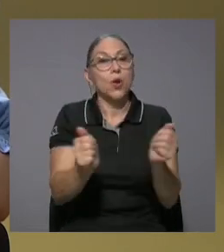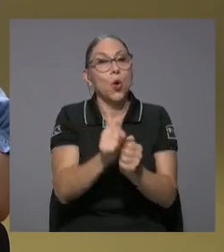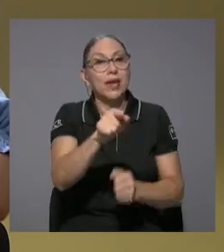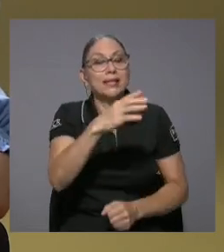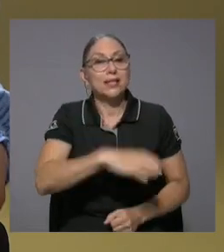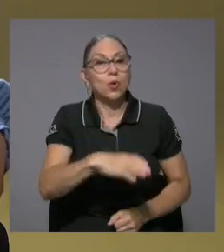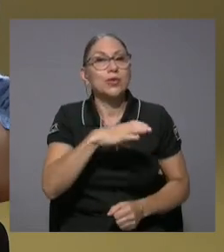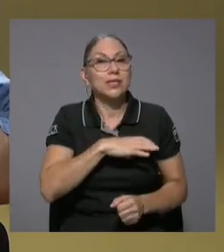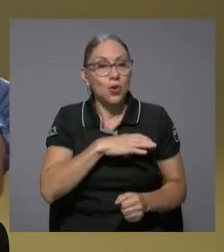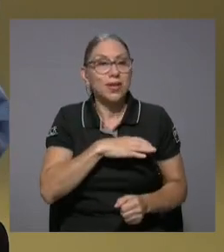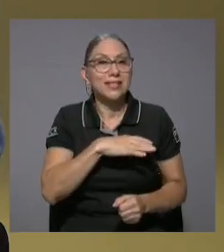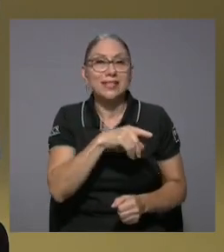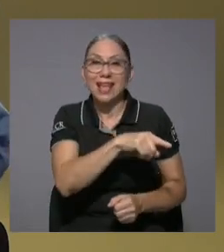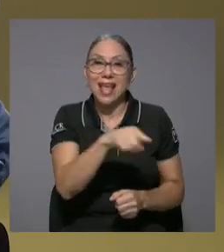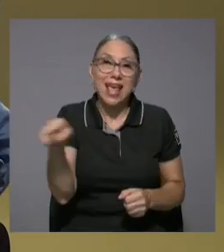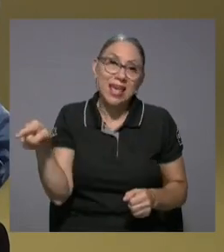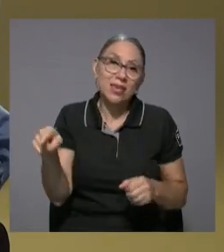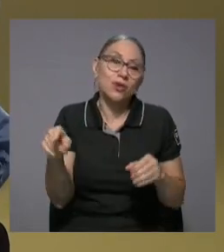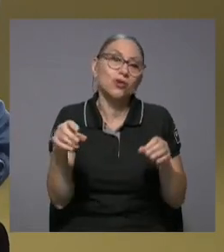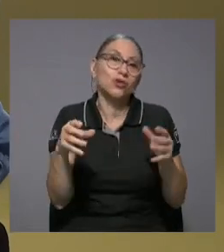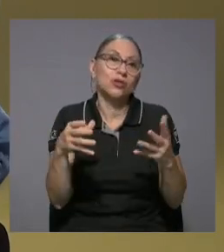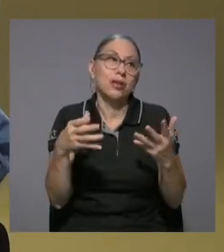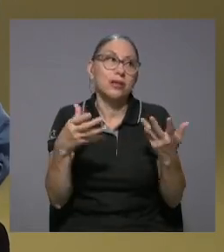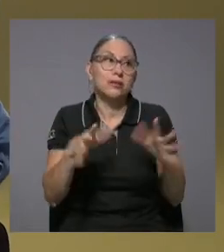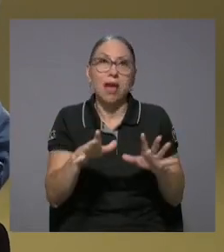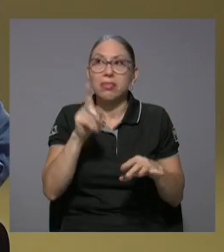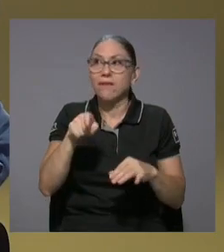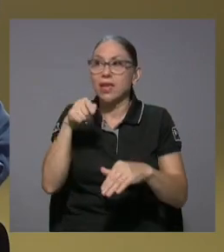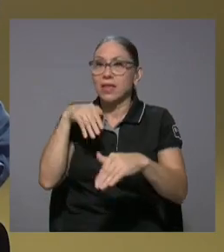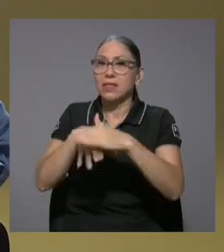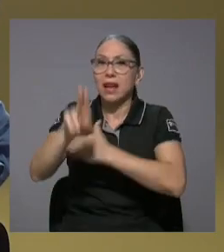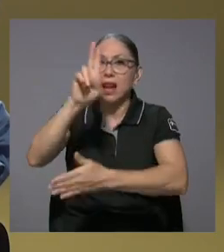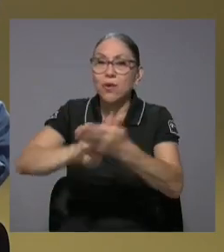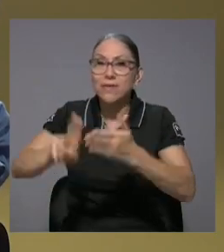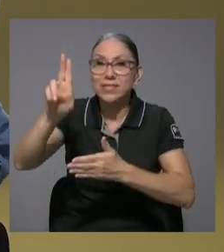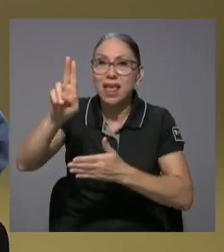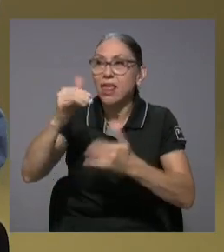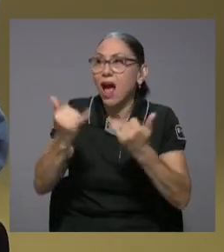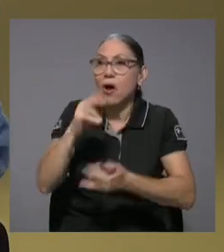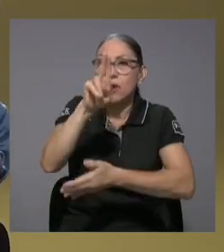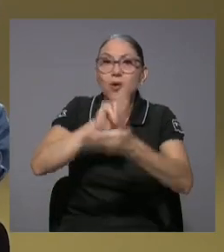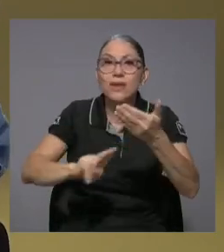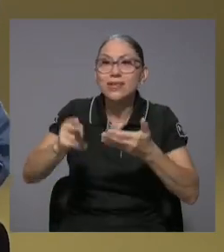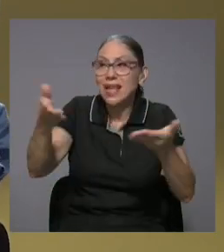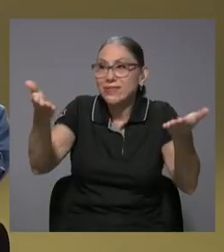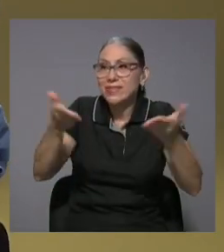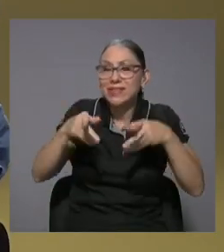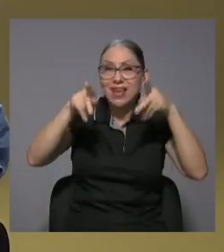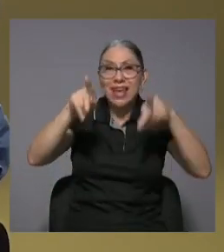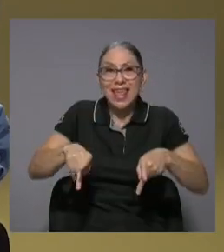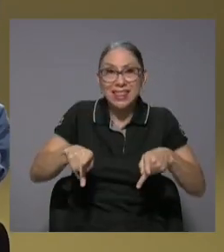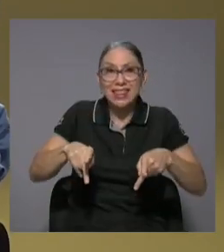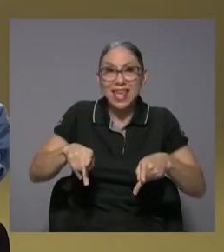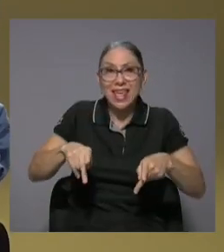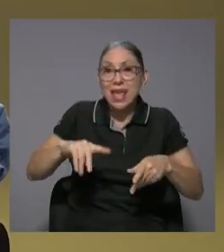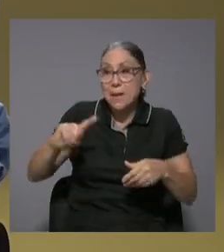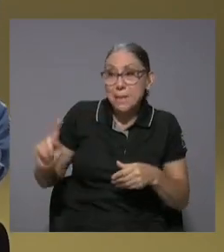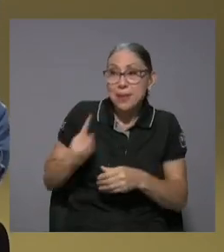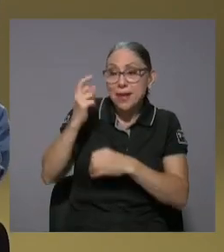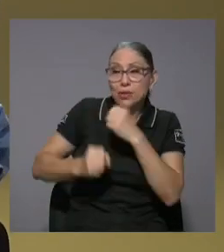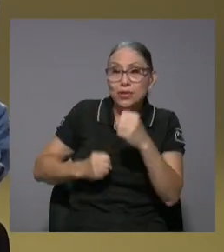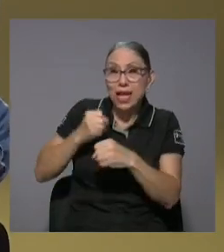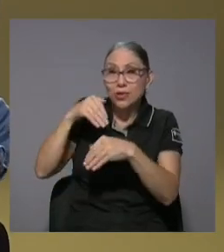quedan habilitados para dar el salto a la universidad, y la universidad recibe cada más gente que pasa mucho tiempo en los primeros años de ingreso a la